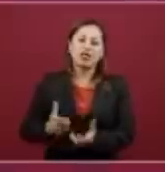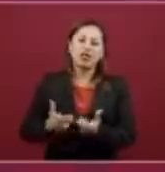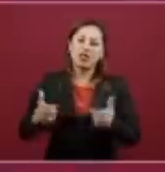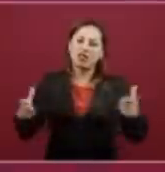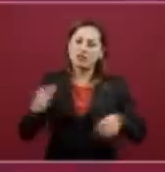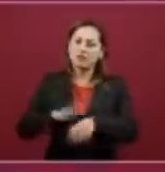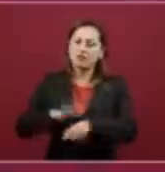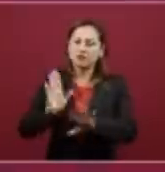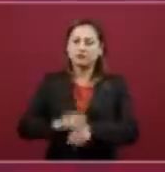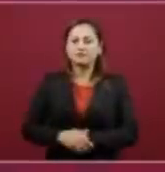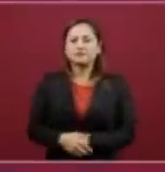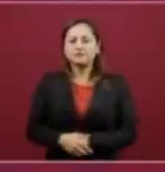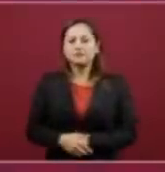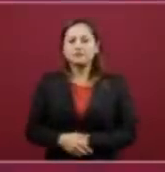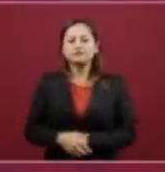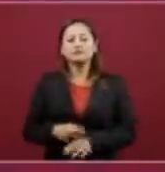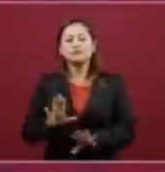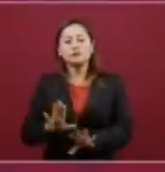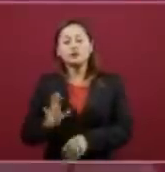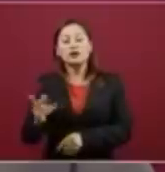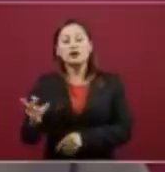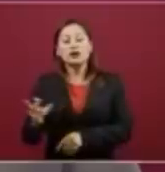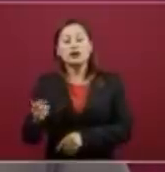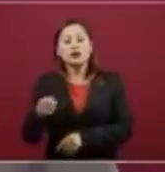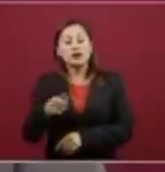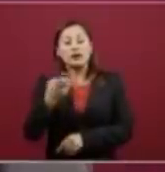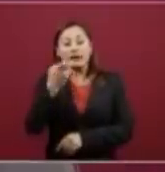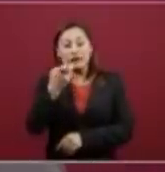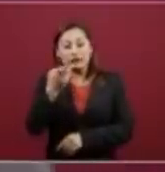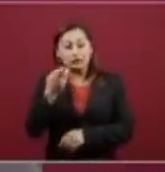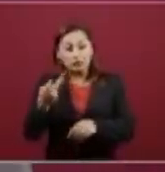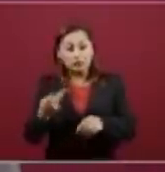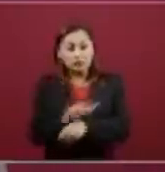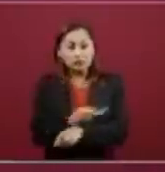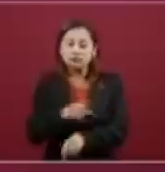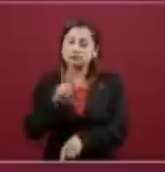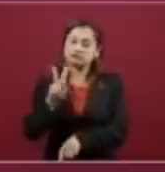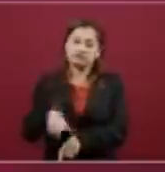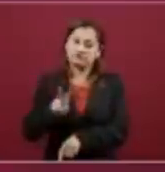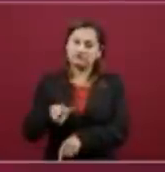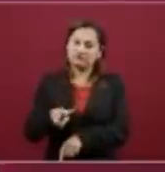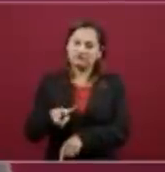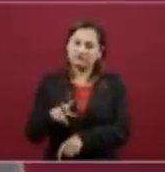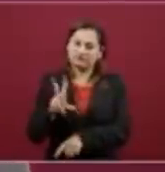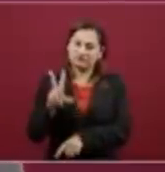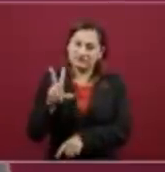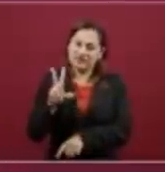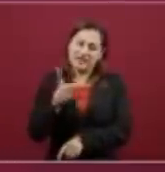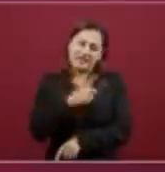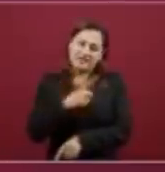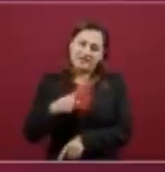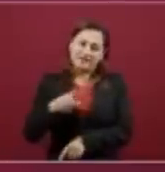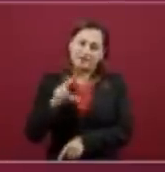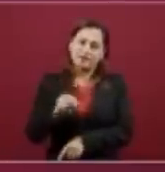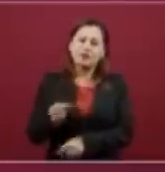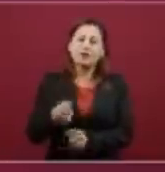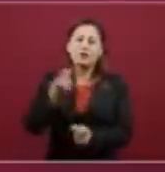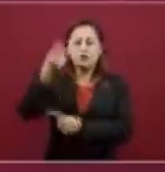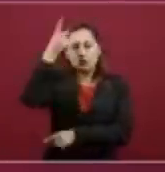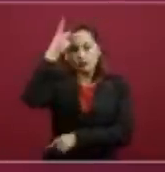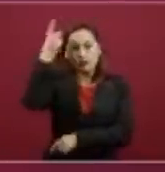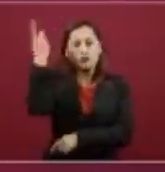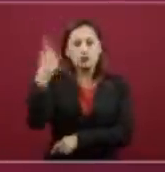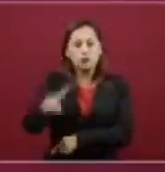debería haber ninguna disposición específica para que los propietarios o concesionarios de los medios de comunicación garantizaran los